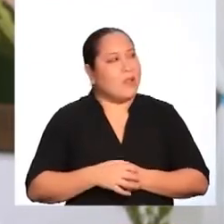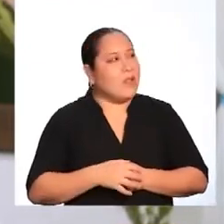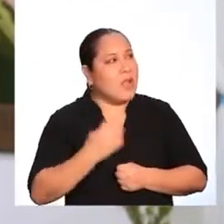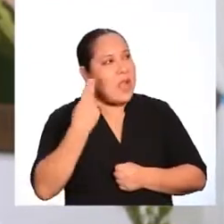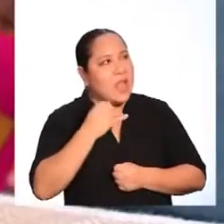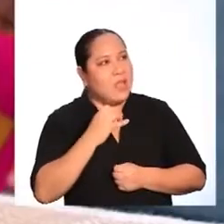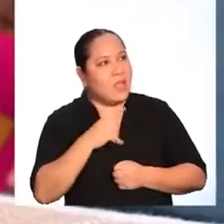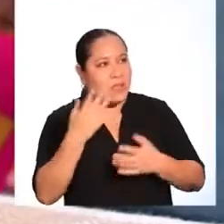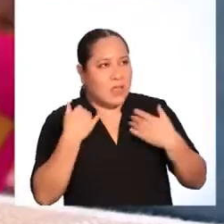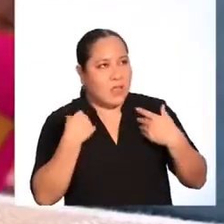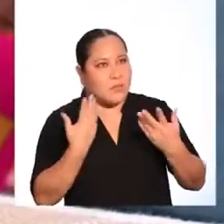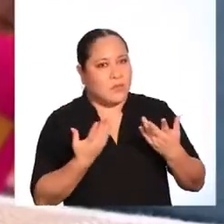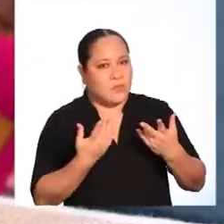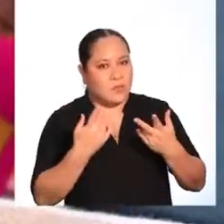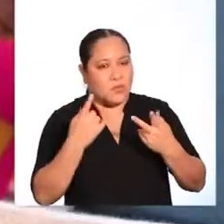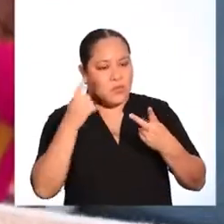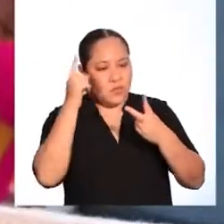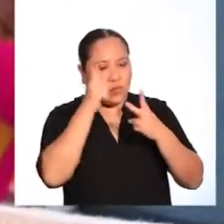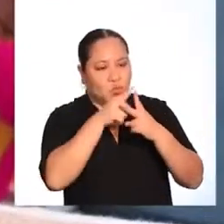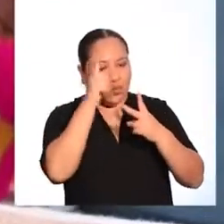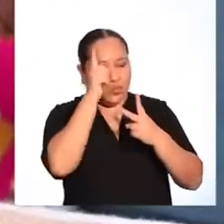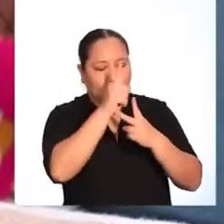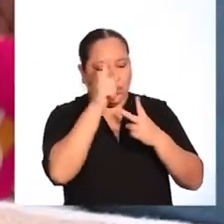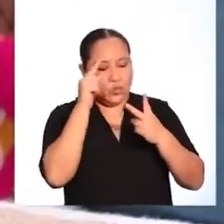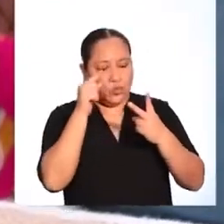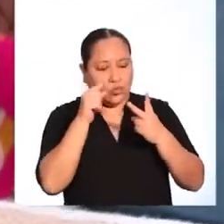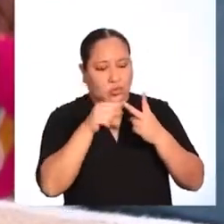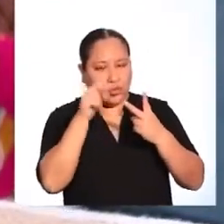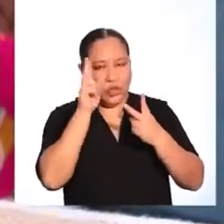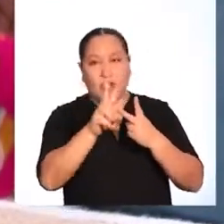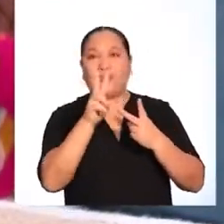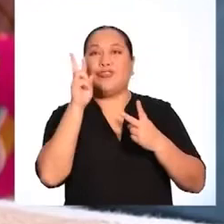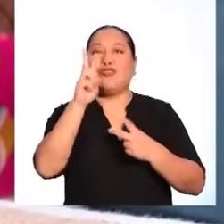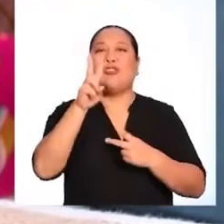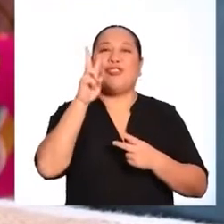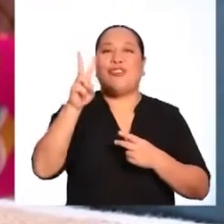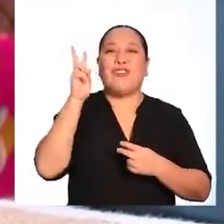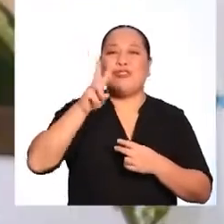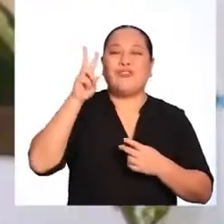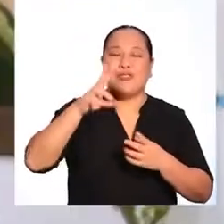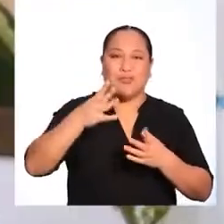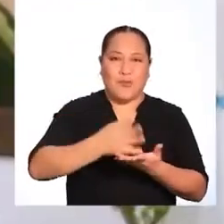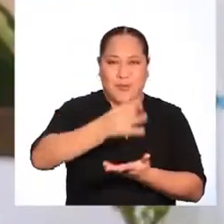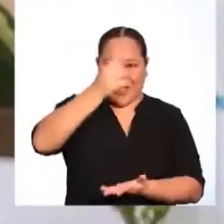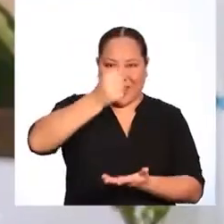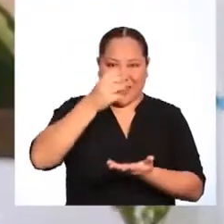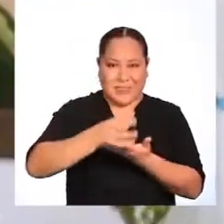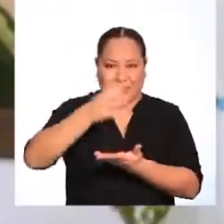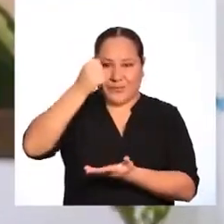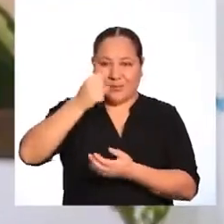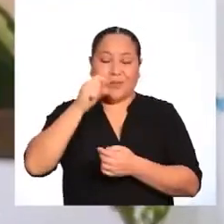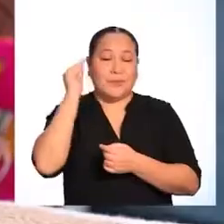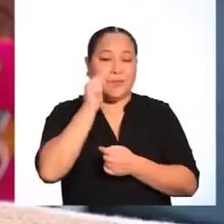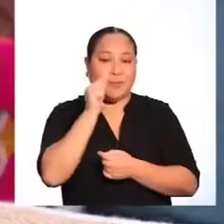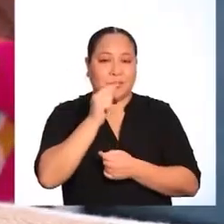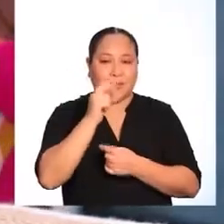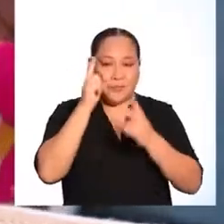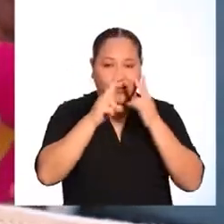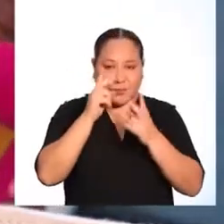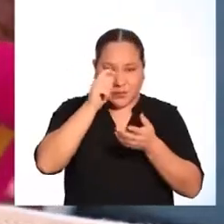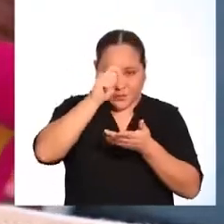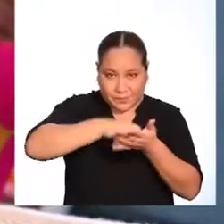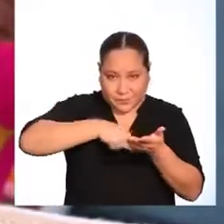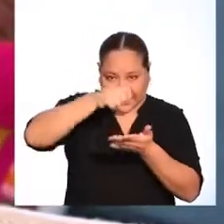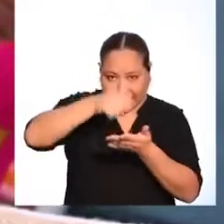y entonces ya tenemos una de estas 2 salvatella dos botellas mira